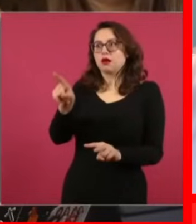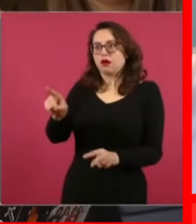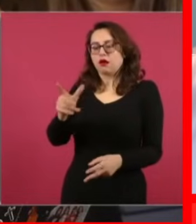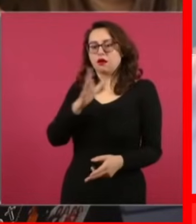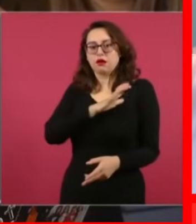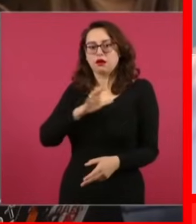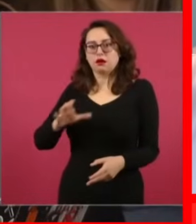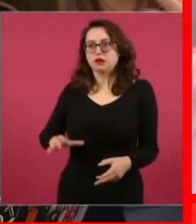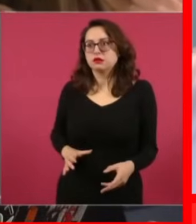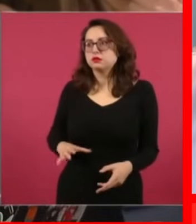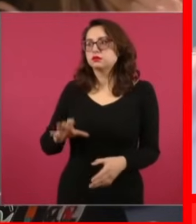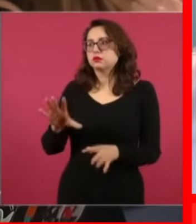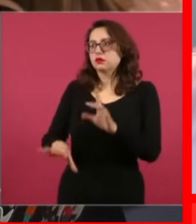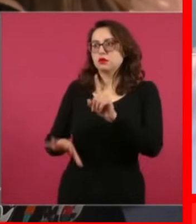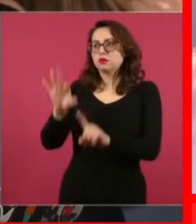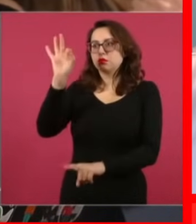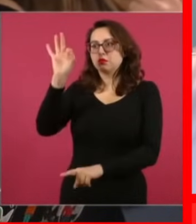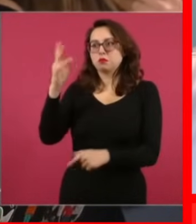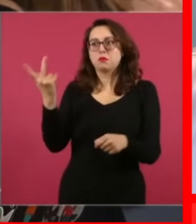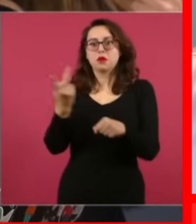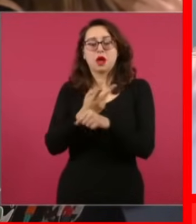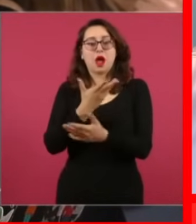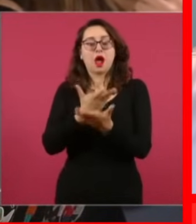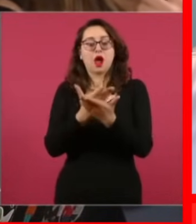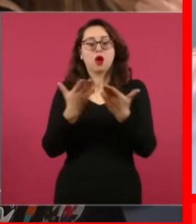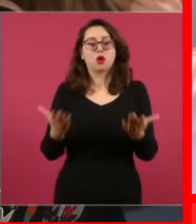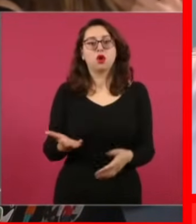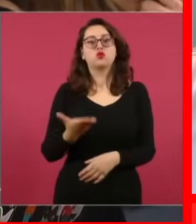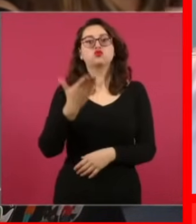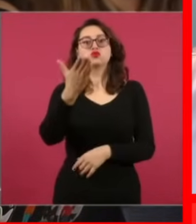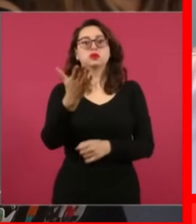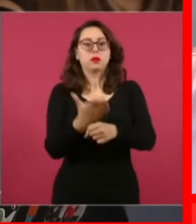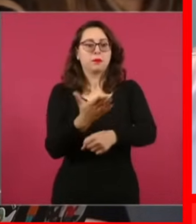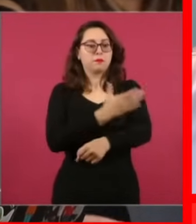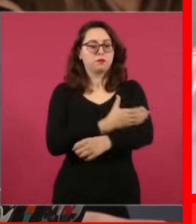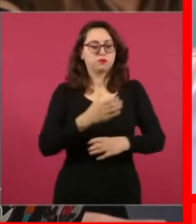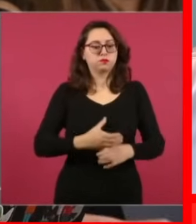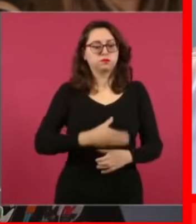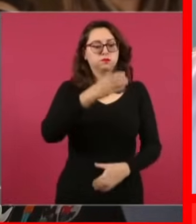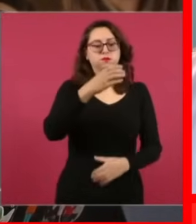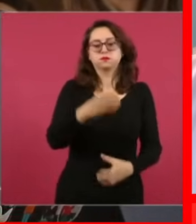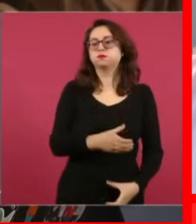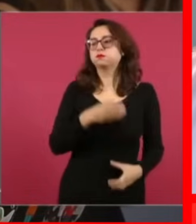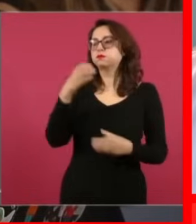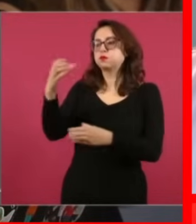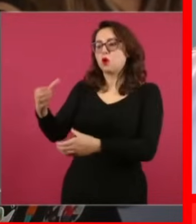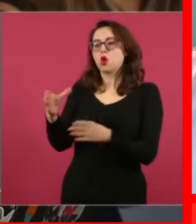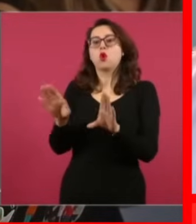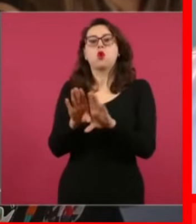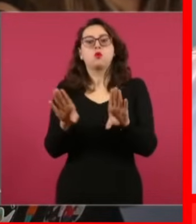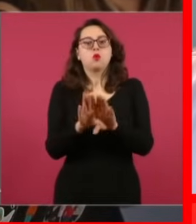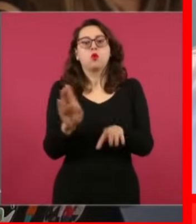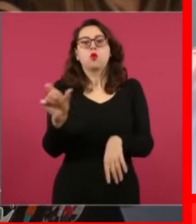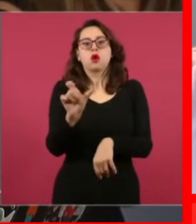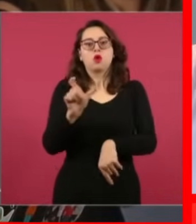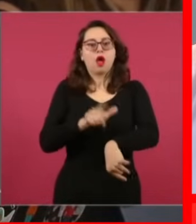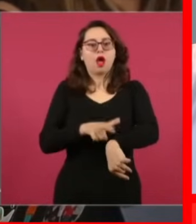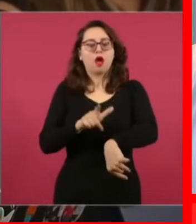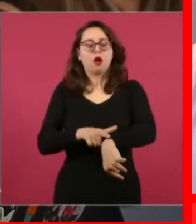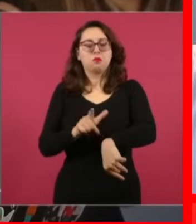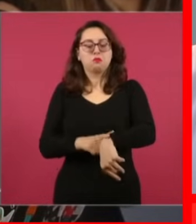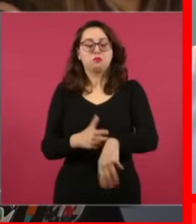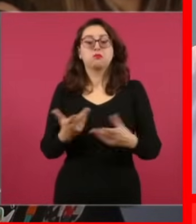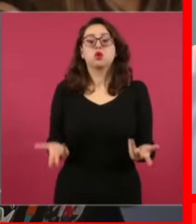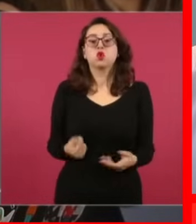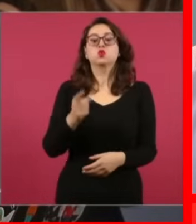cómo va a suceder esta ceremonia de la entrega del bastón de mando, a qué horas va a ser, y pues también su posicionamiento respecto a cómo